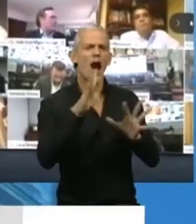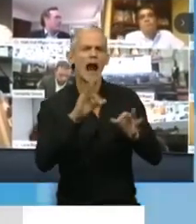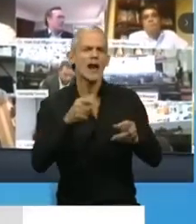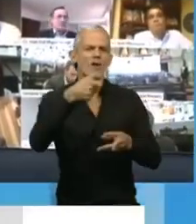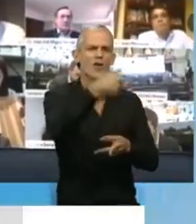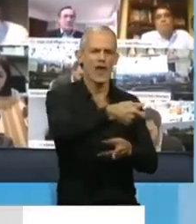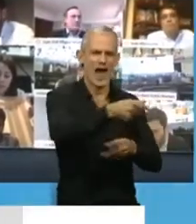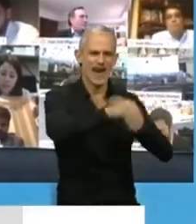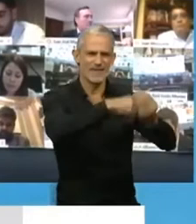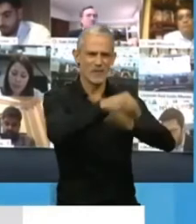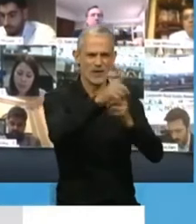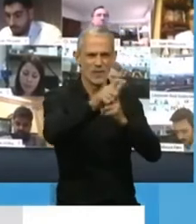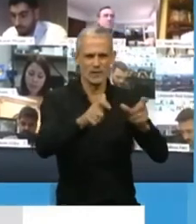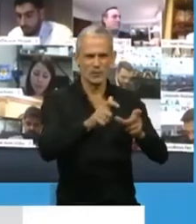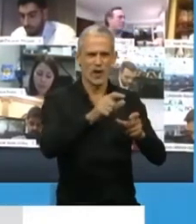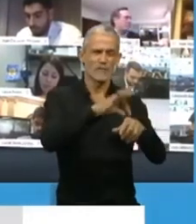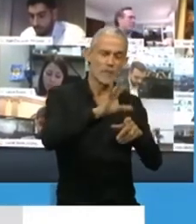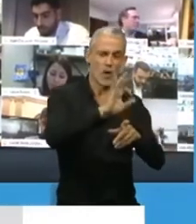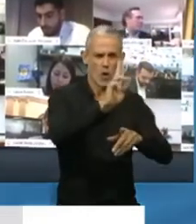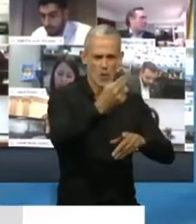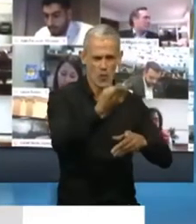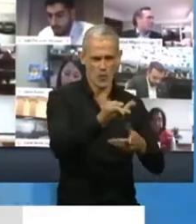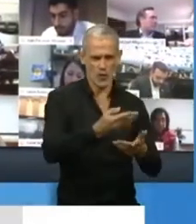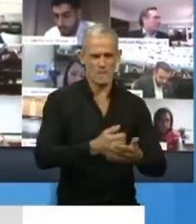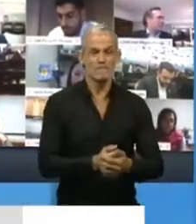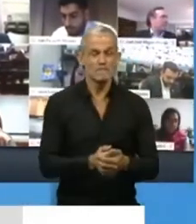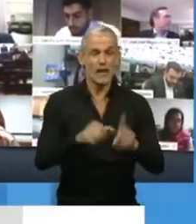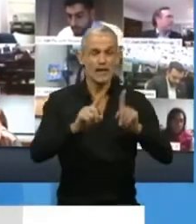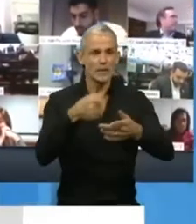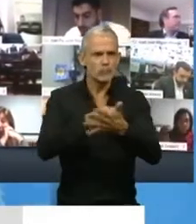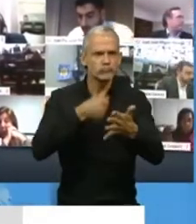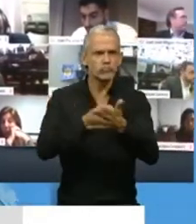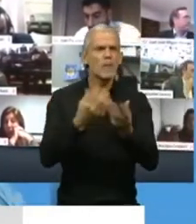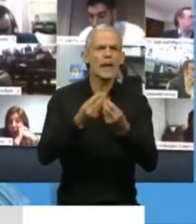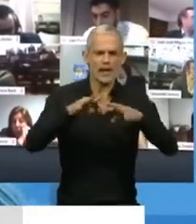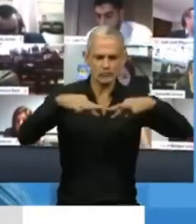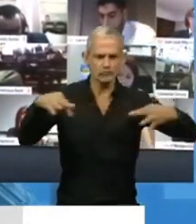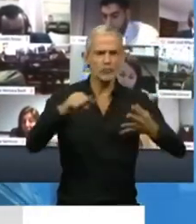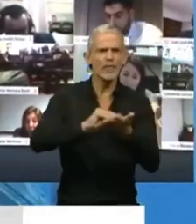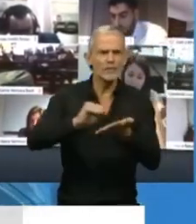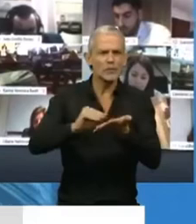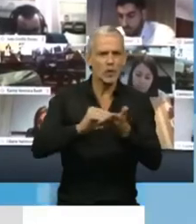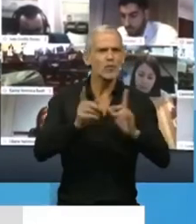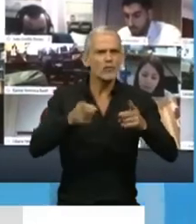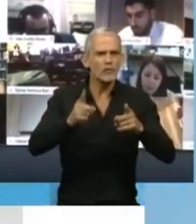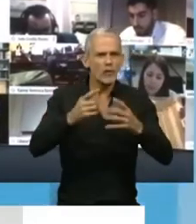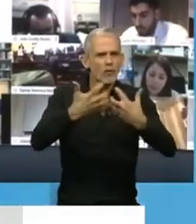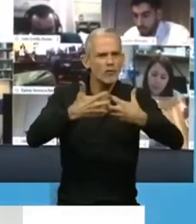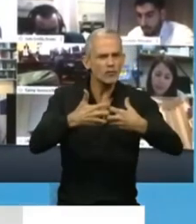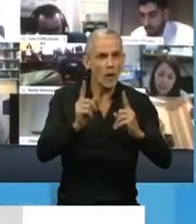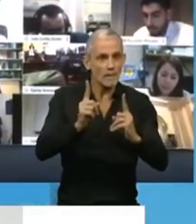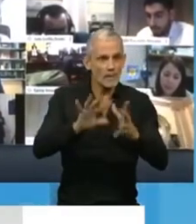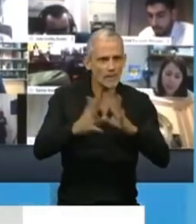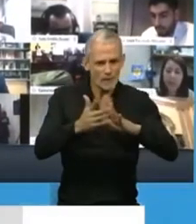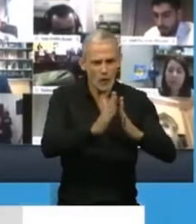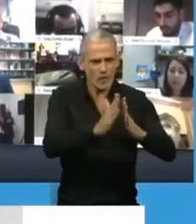elemento central. Por supuesto que abrogamos para que esta Cámara continúe funcionando de la misma manera y, como han